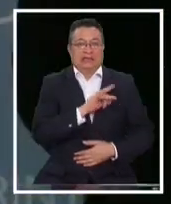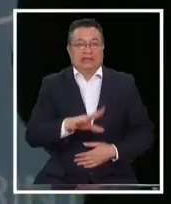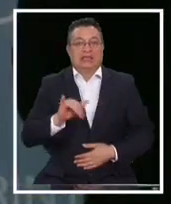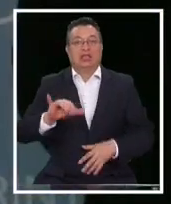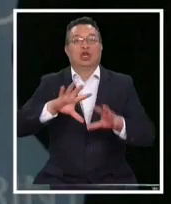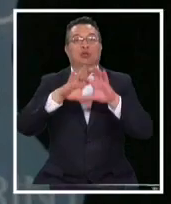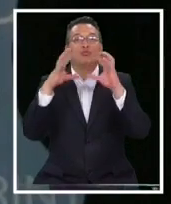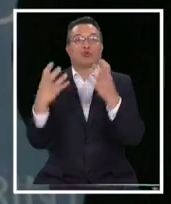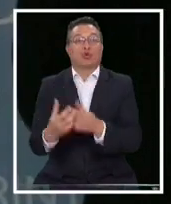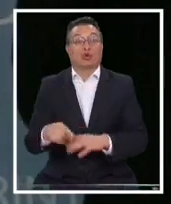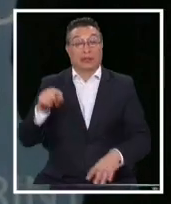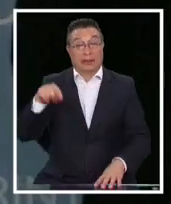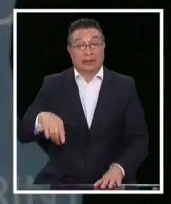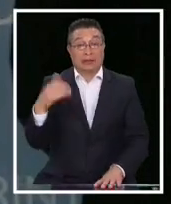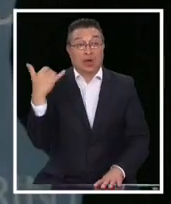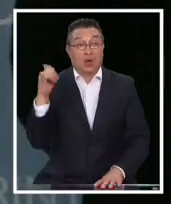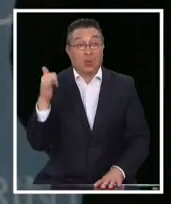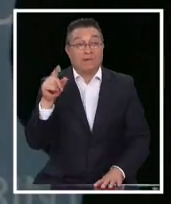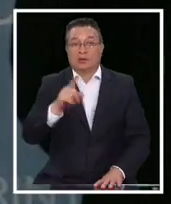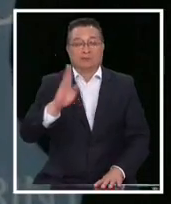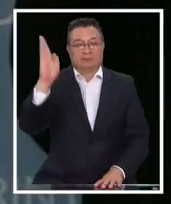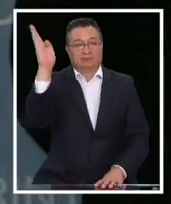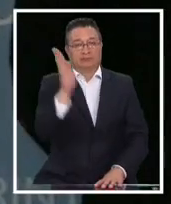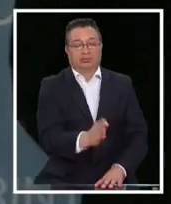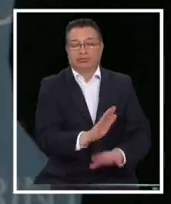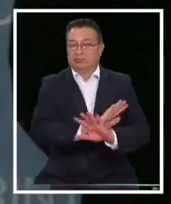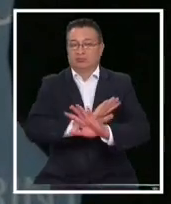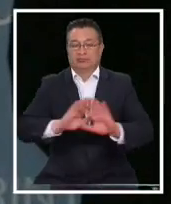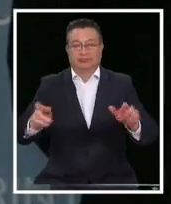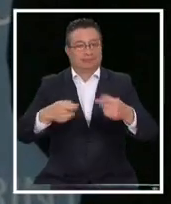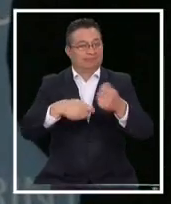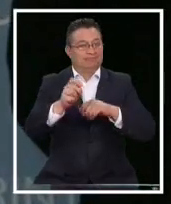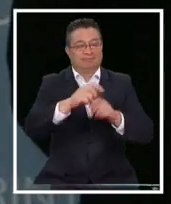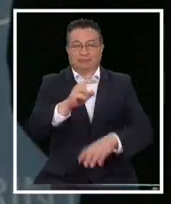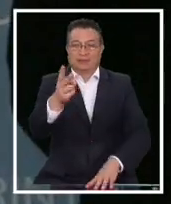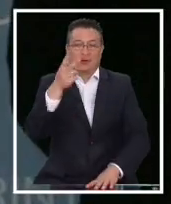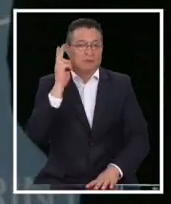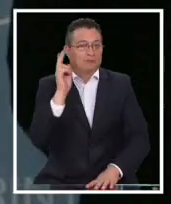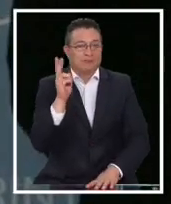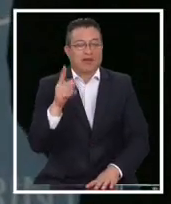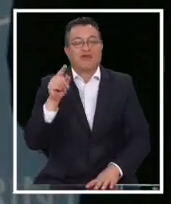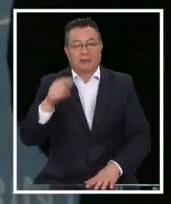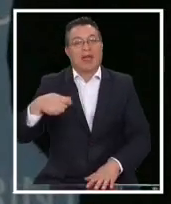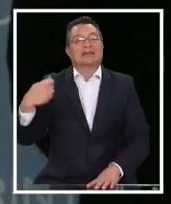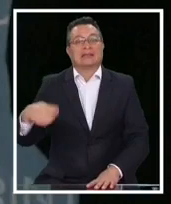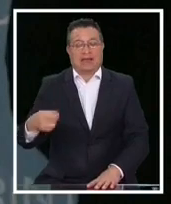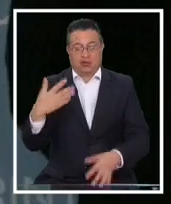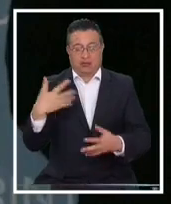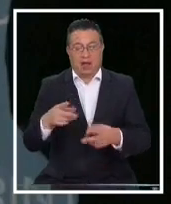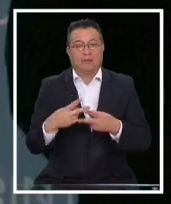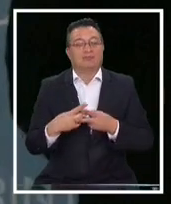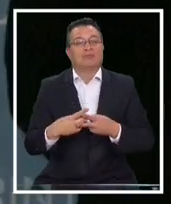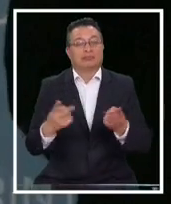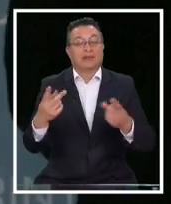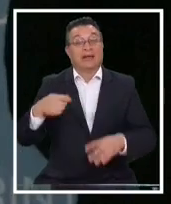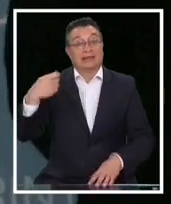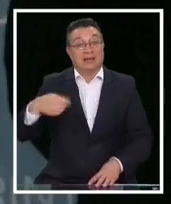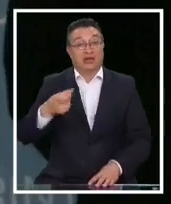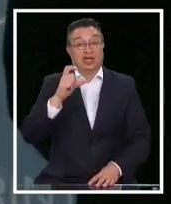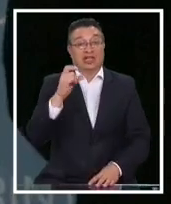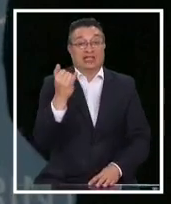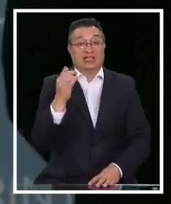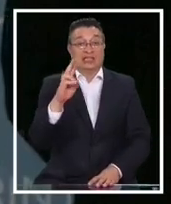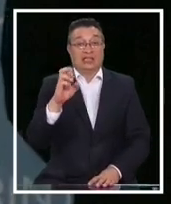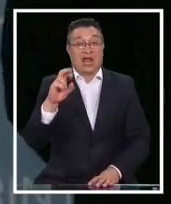el mundo. Este jueves dejan de ser bienes esenciales, lo acabo de conversar con la Comisión de Salud del Senado, el senador Girardi me